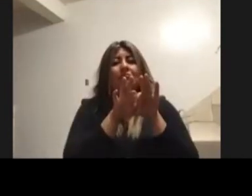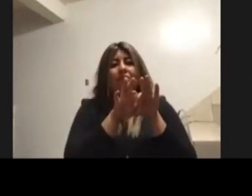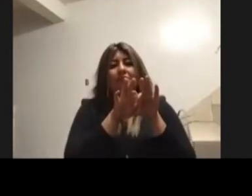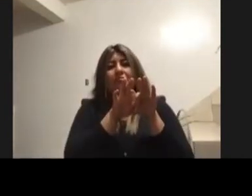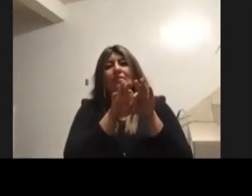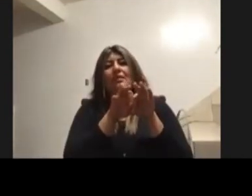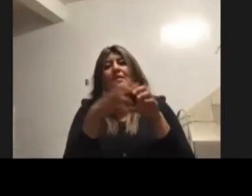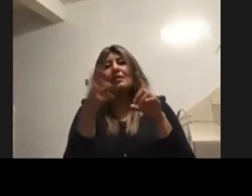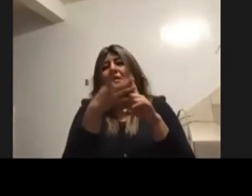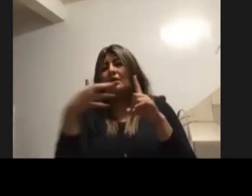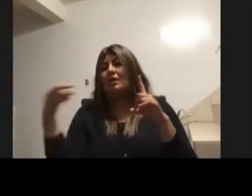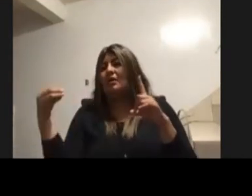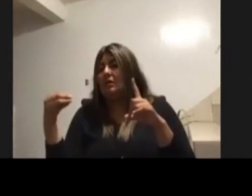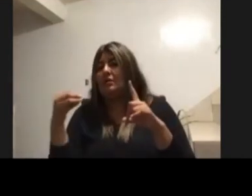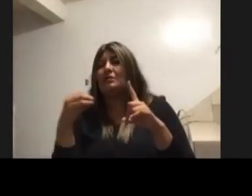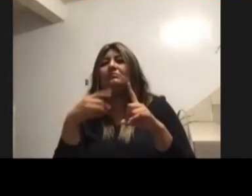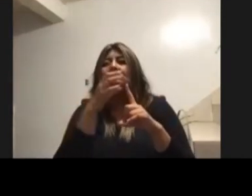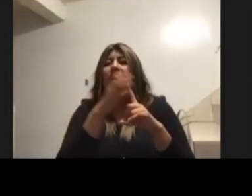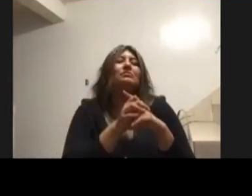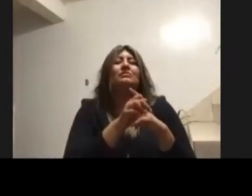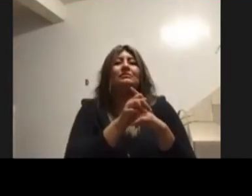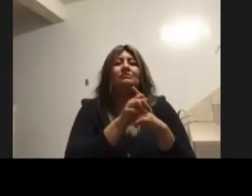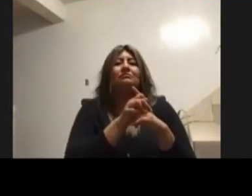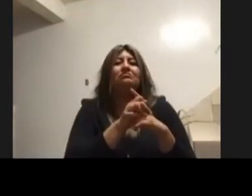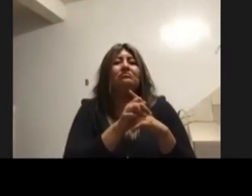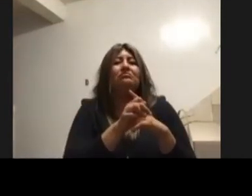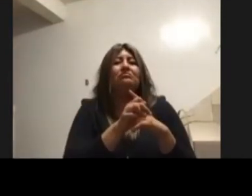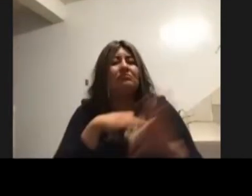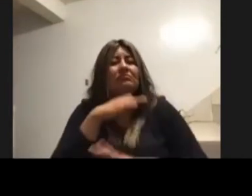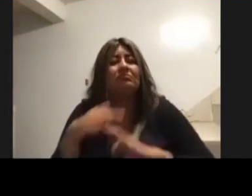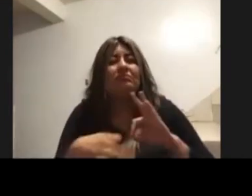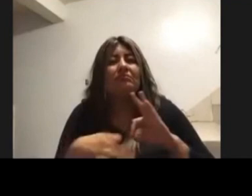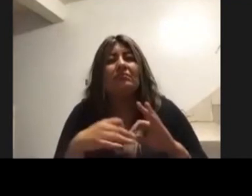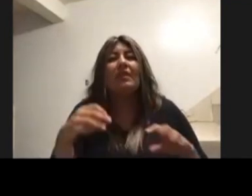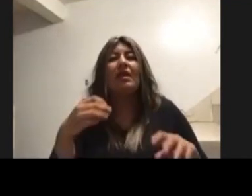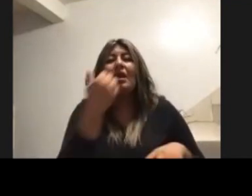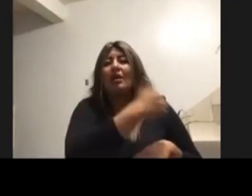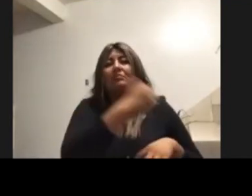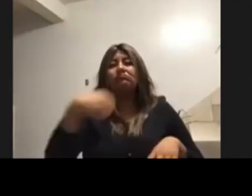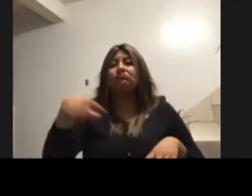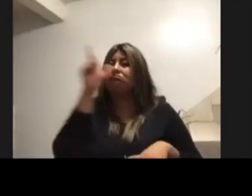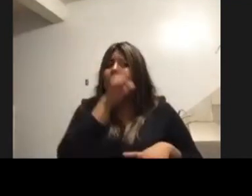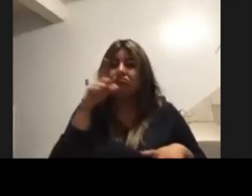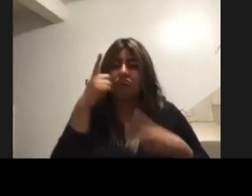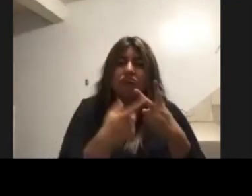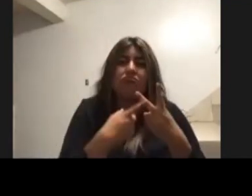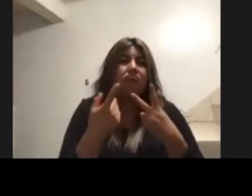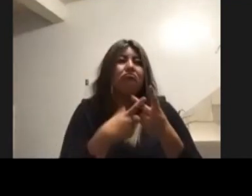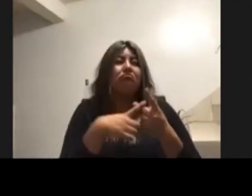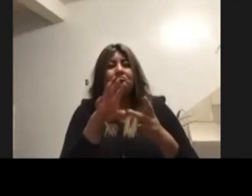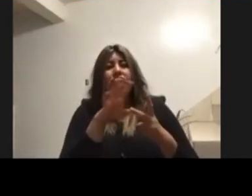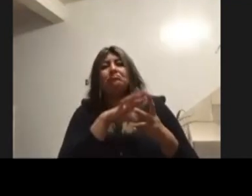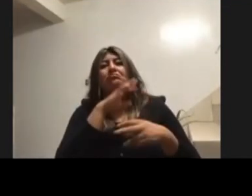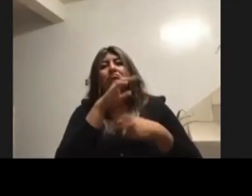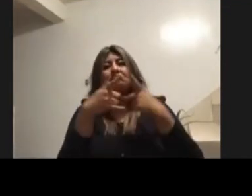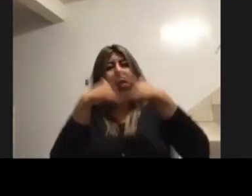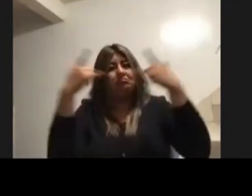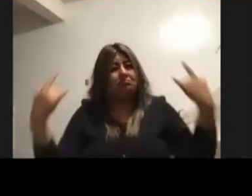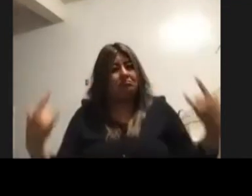la formación cívica y ética, pero también desde el reconocimiento de otras lenguas, pero también desde la parte histórica, ¿no?